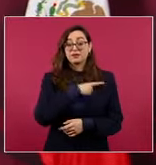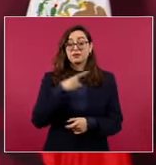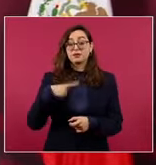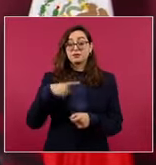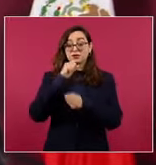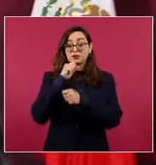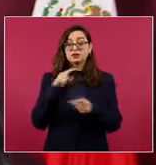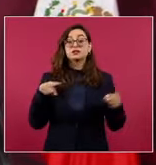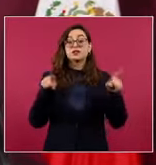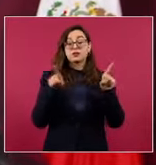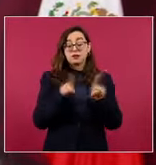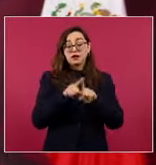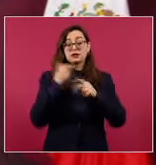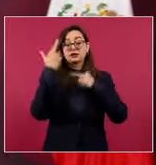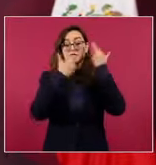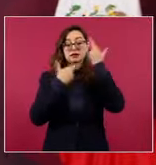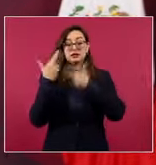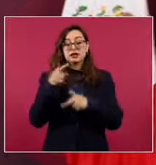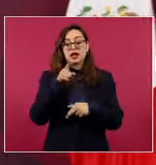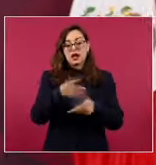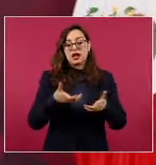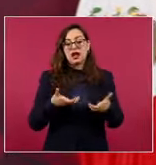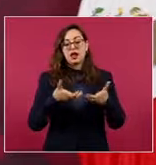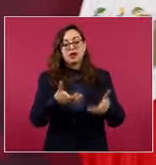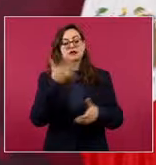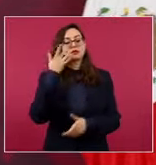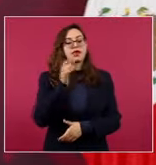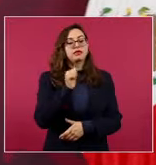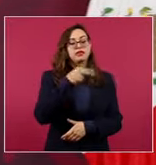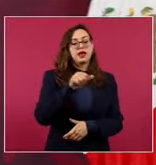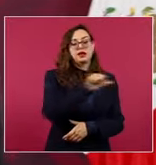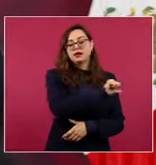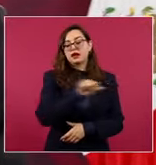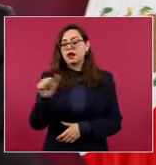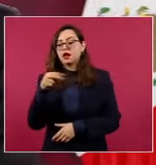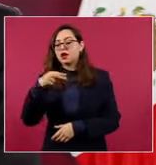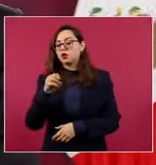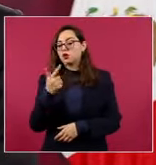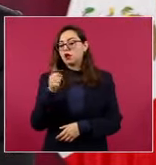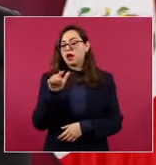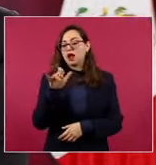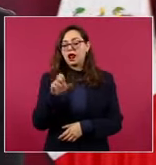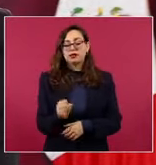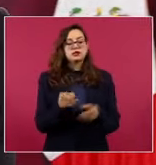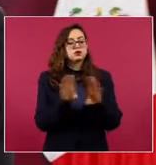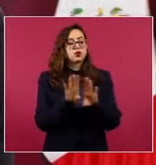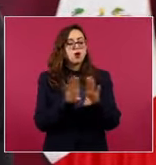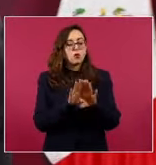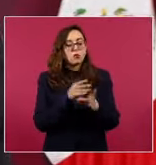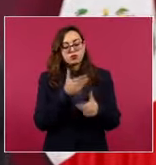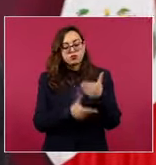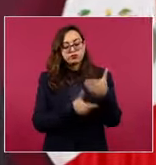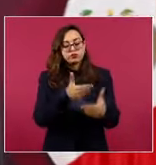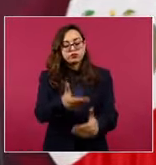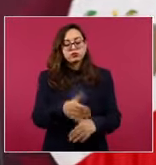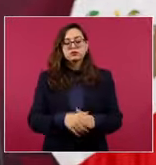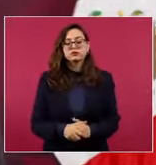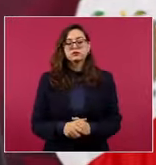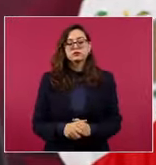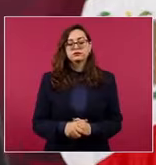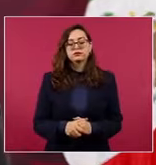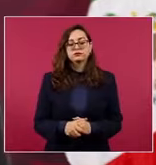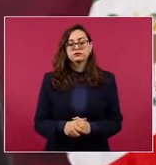la carretera de Santa Ana a Nogales, también ir a supervisar